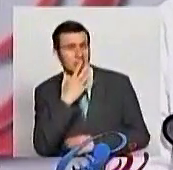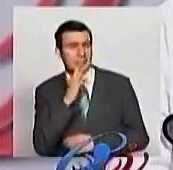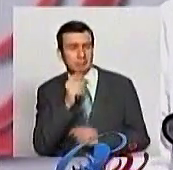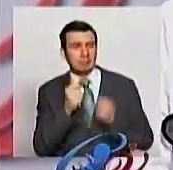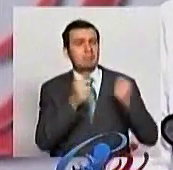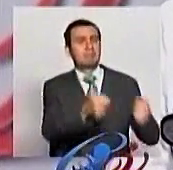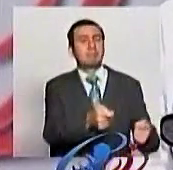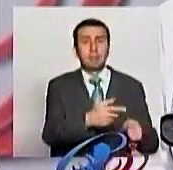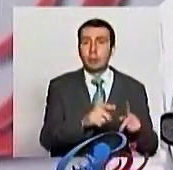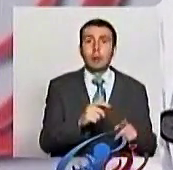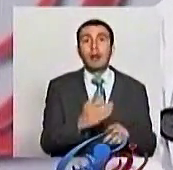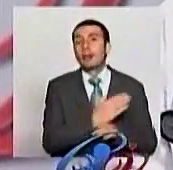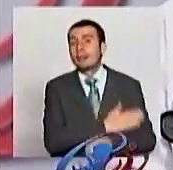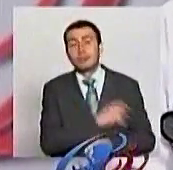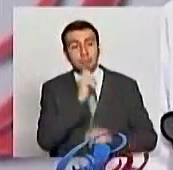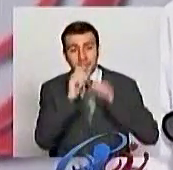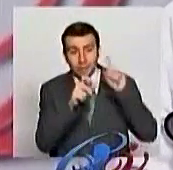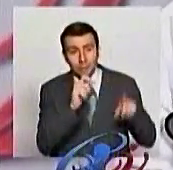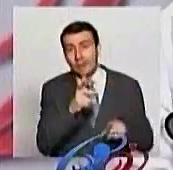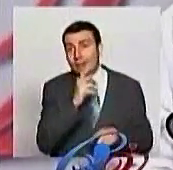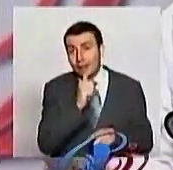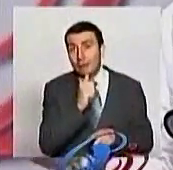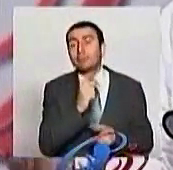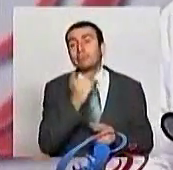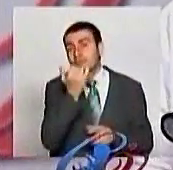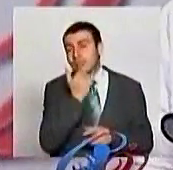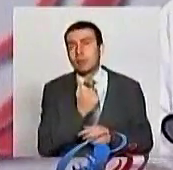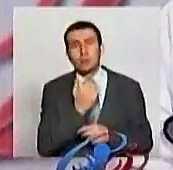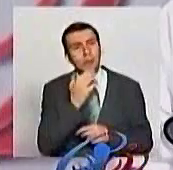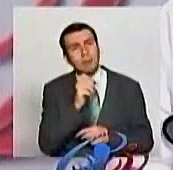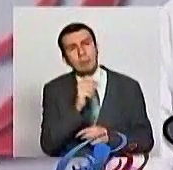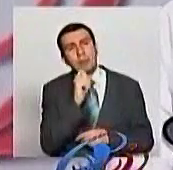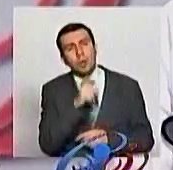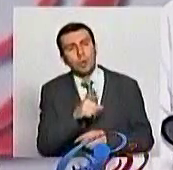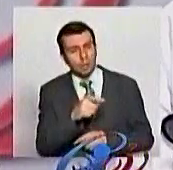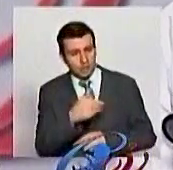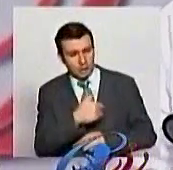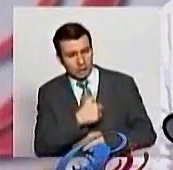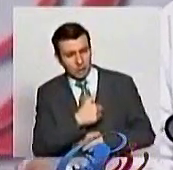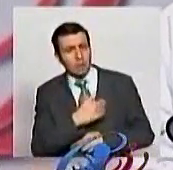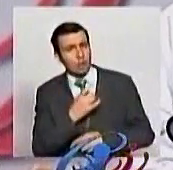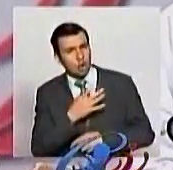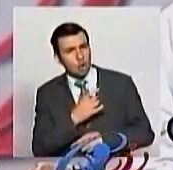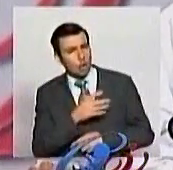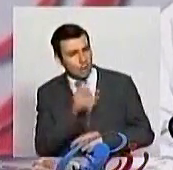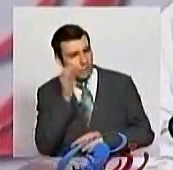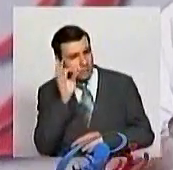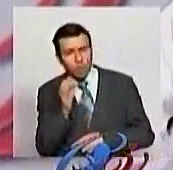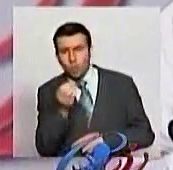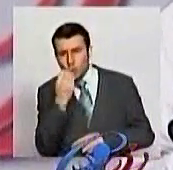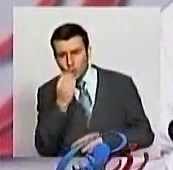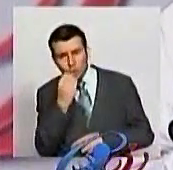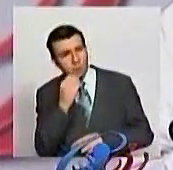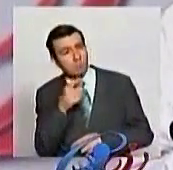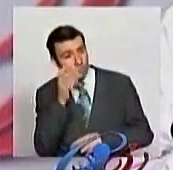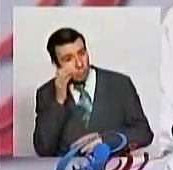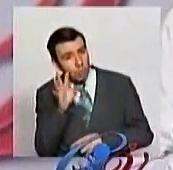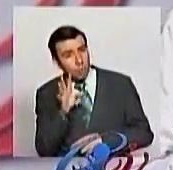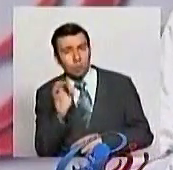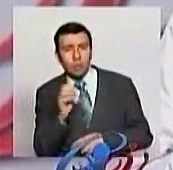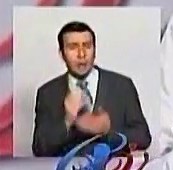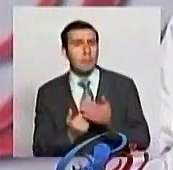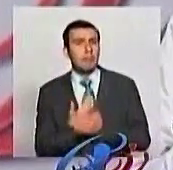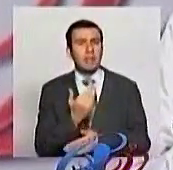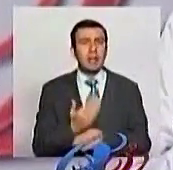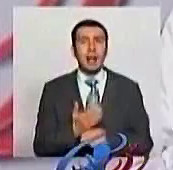tipo de preguntas, ¿cierto? Como dígame si este dolor está relacionado con las comidas, ¿este dolor le empieza antes o